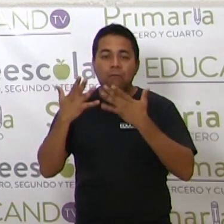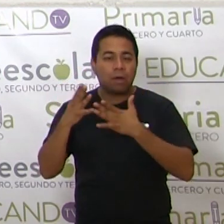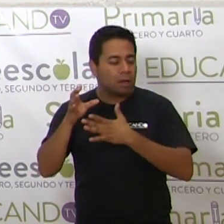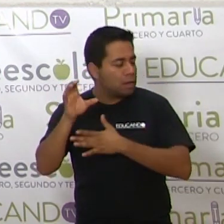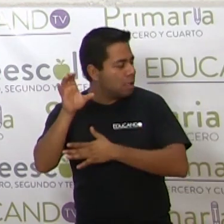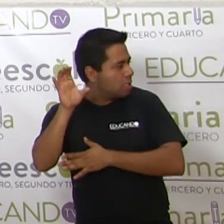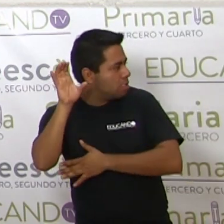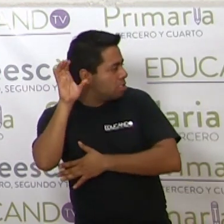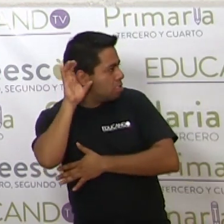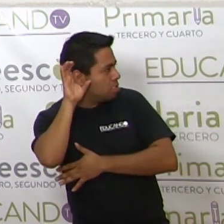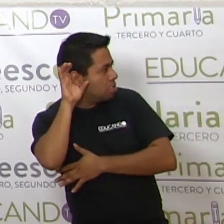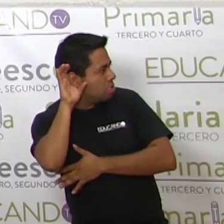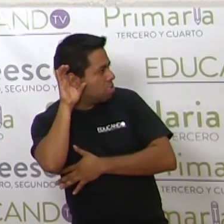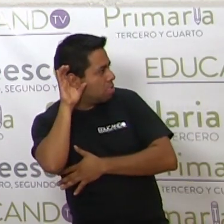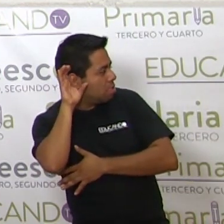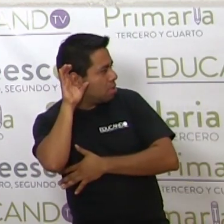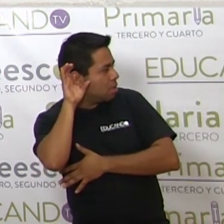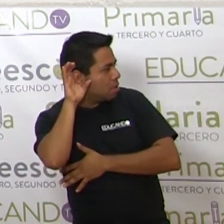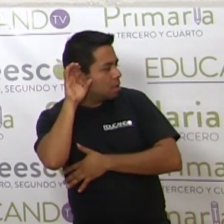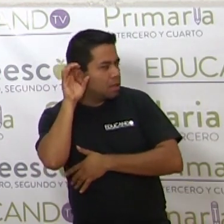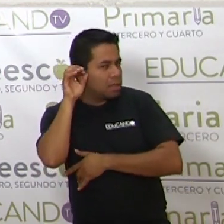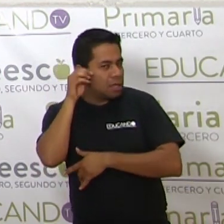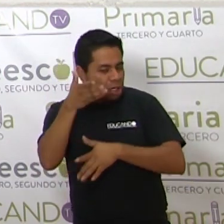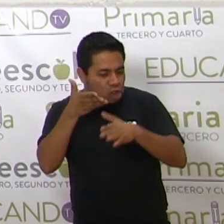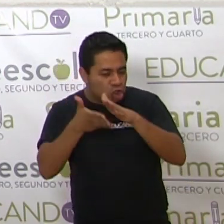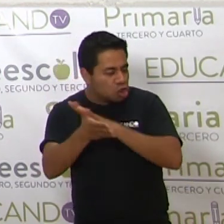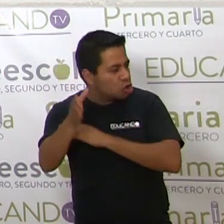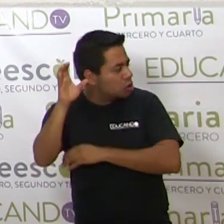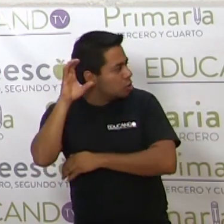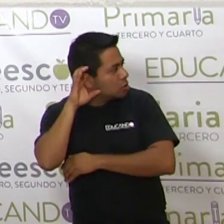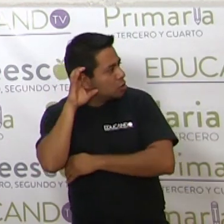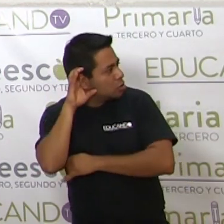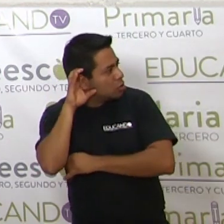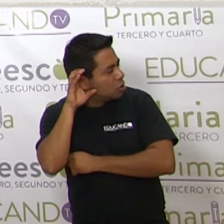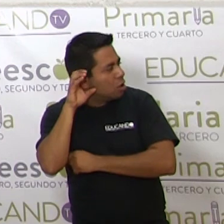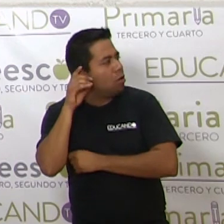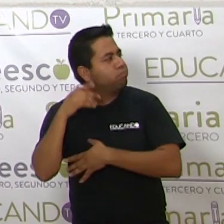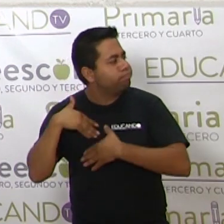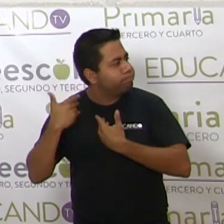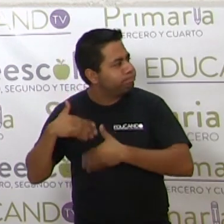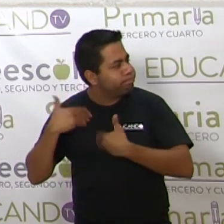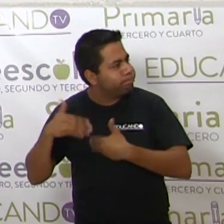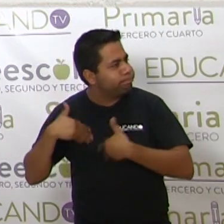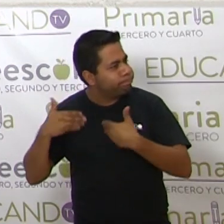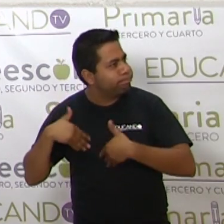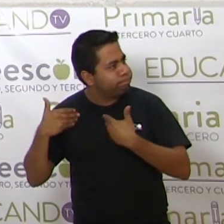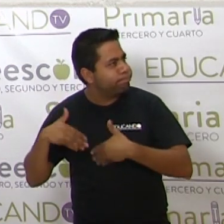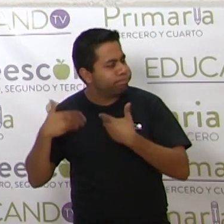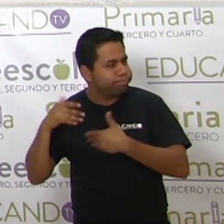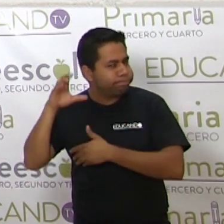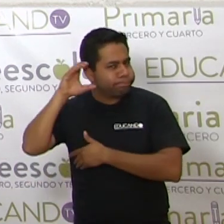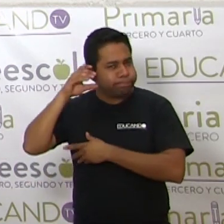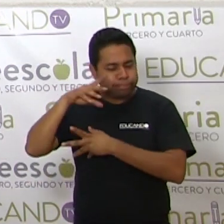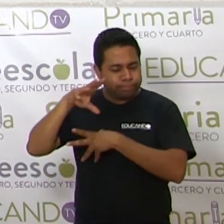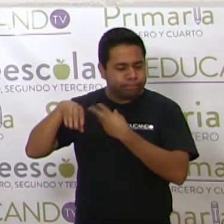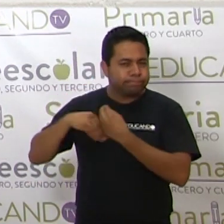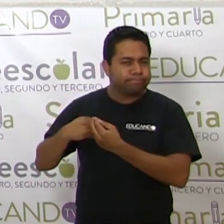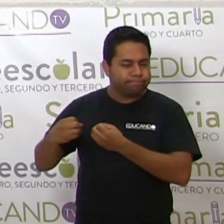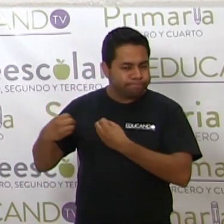oído pegado al cañón de la chimenea y oyó todo lo que la doncella decía